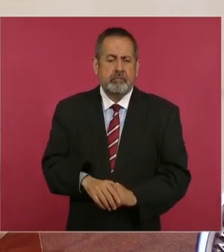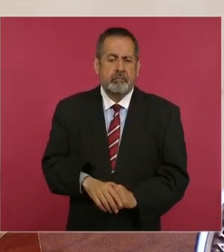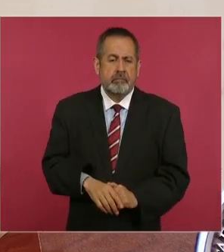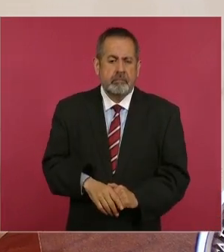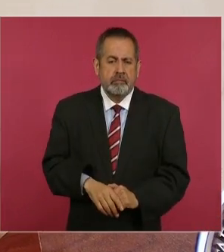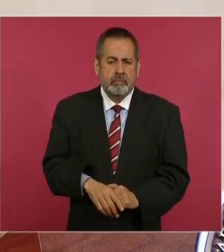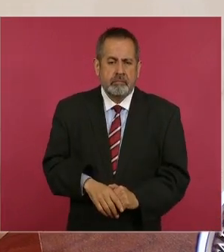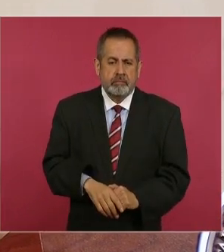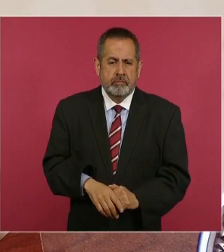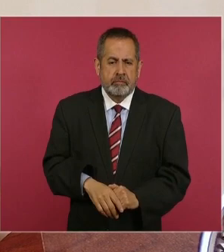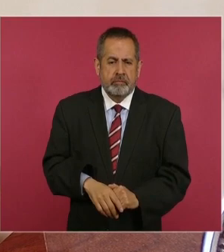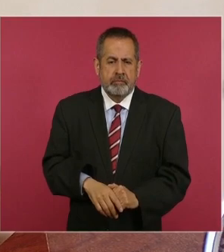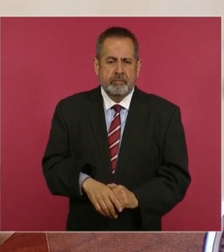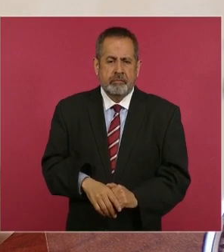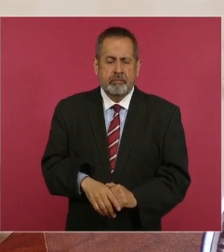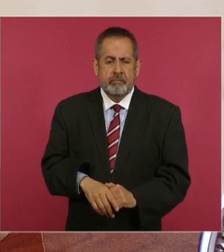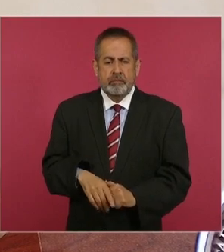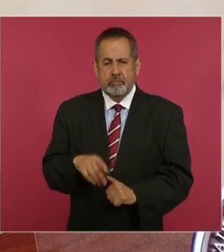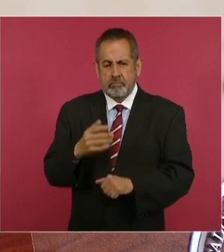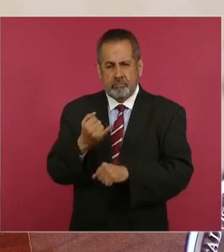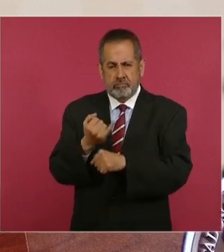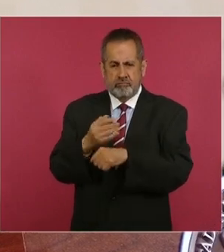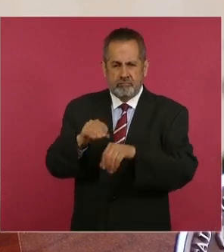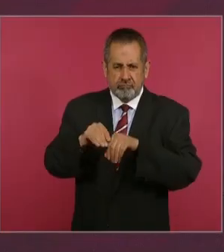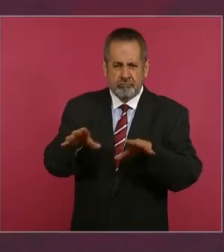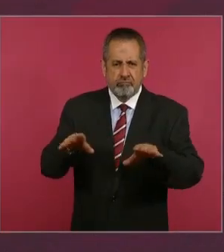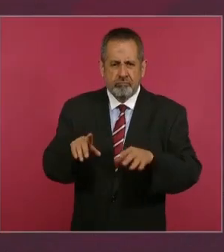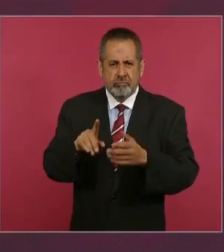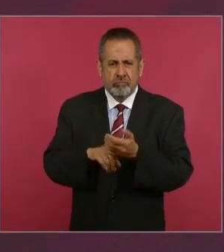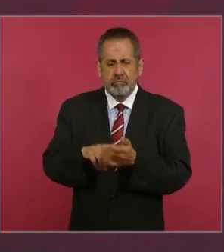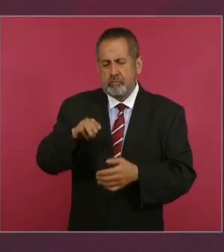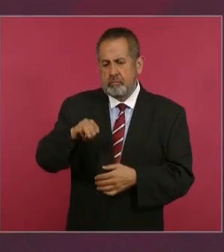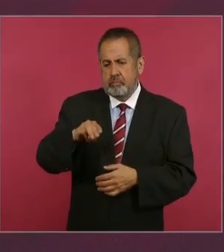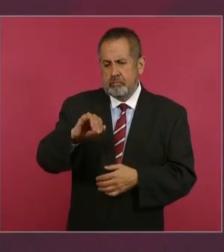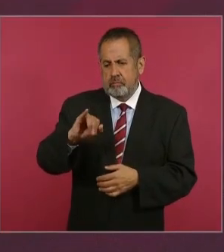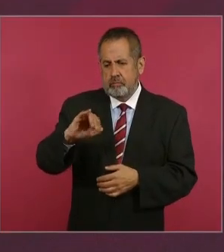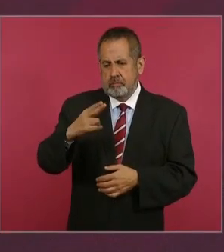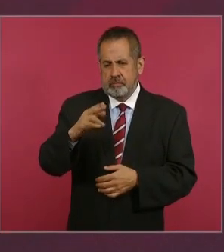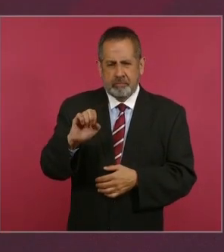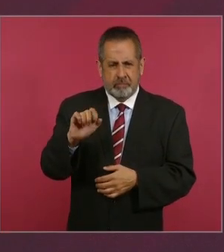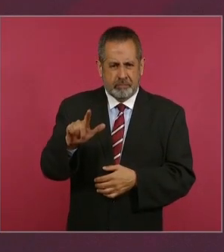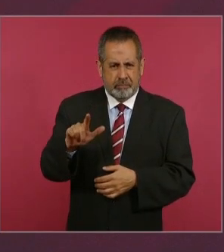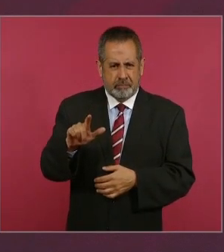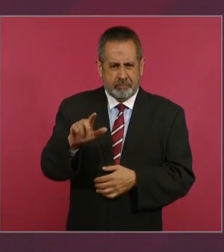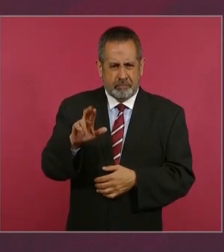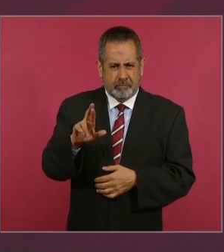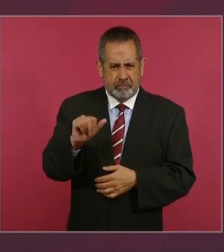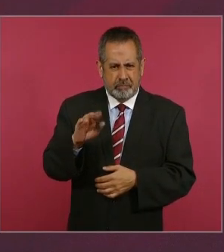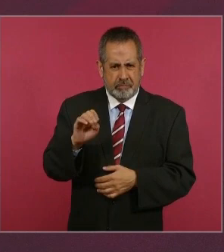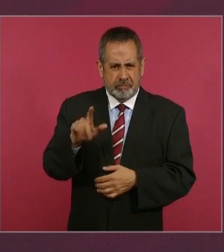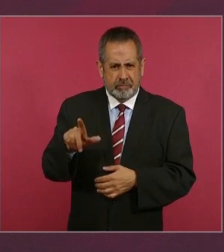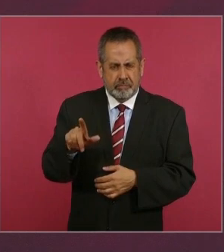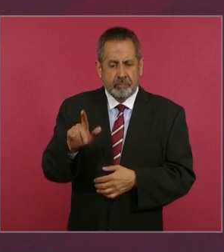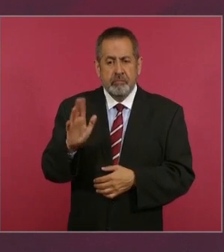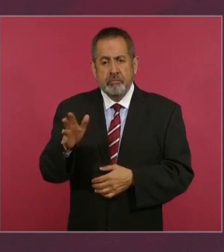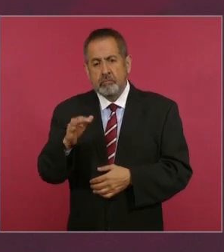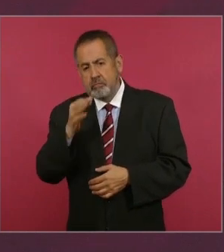días pas Me permito informar que Michel Ravel